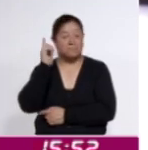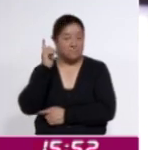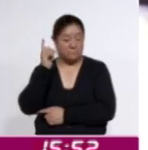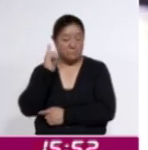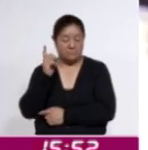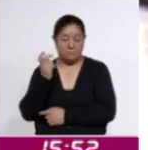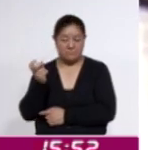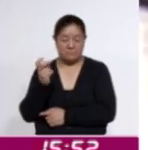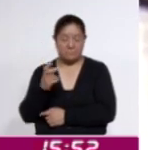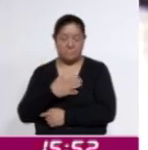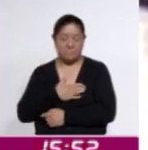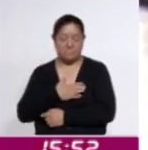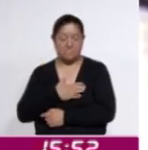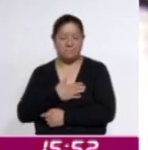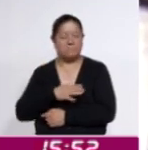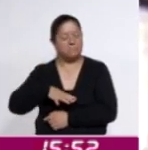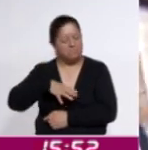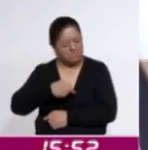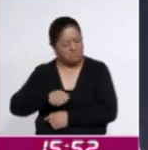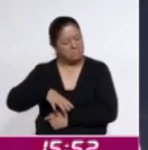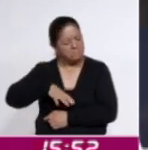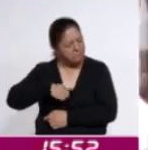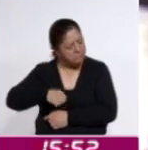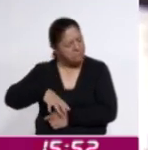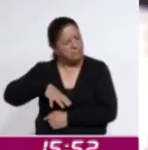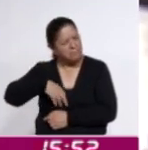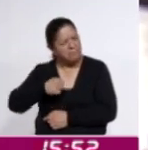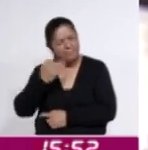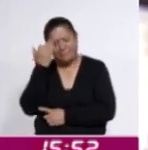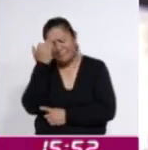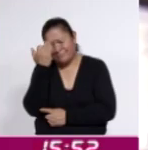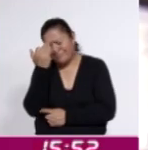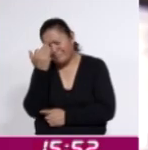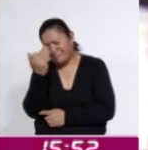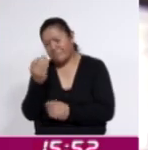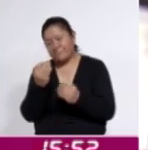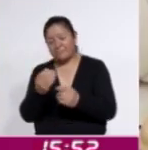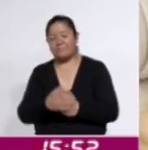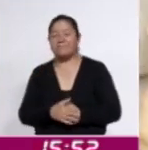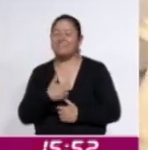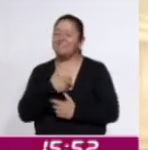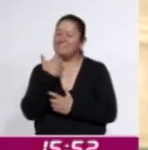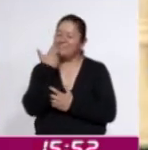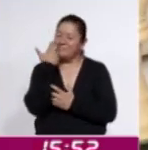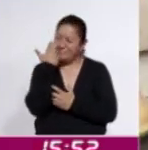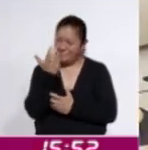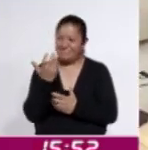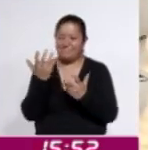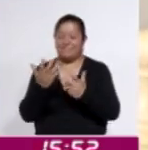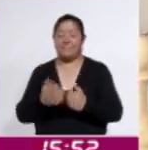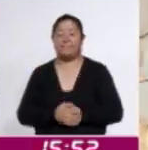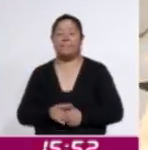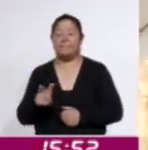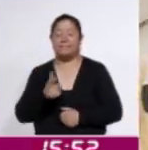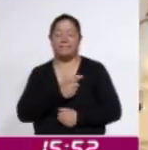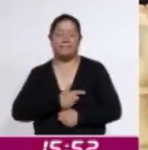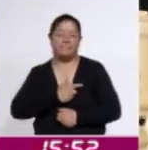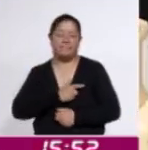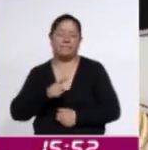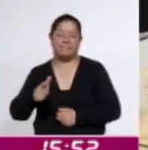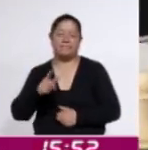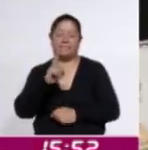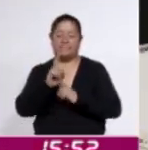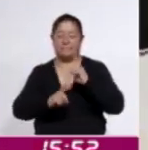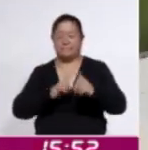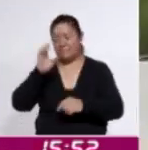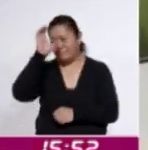esfuerzo y dedicación, mucho tiempo y ganas de querer hacerlo. El gusto por el deporte ciencia lo obtuvo de la familia,